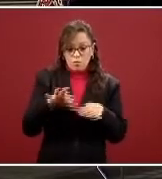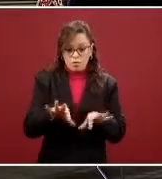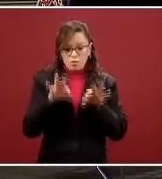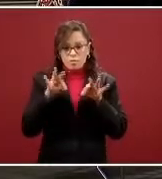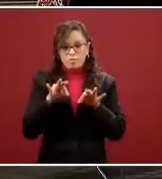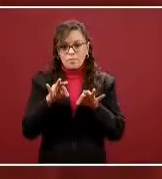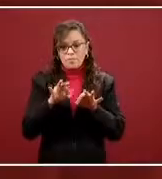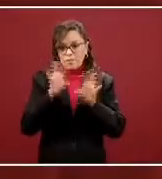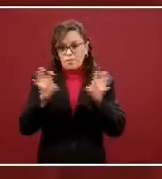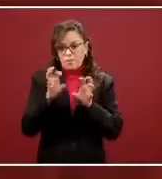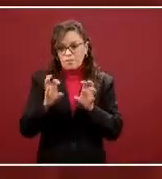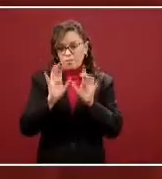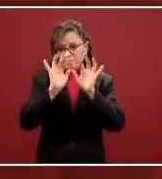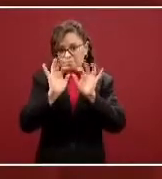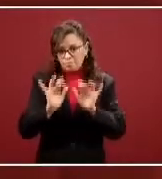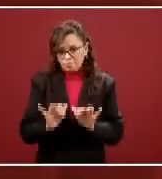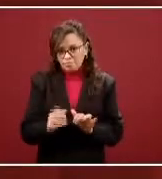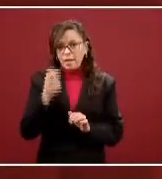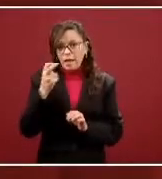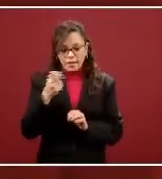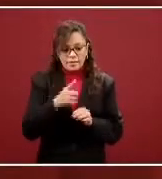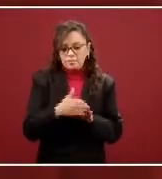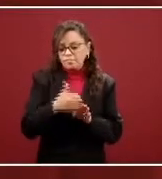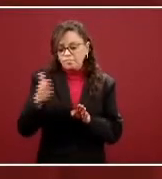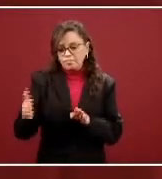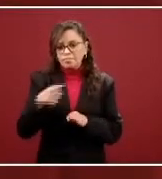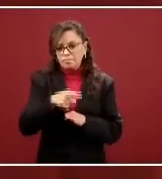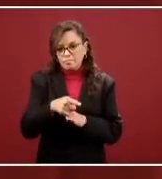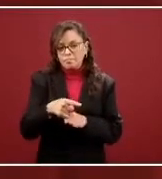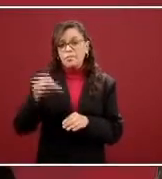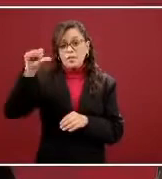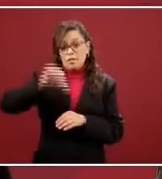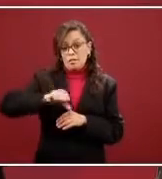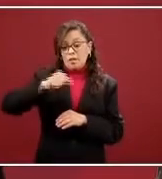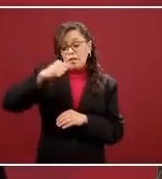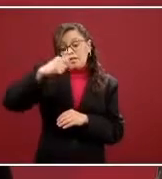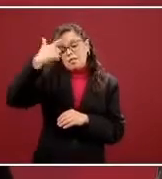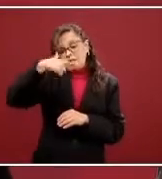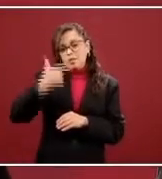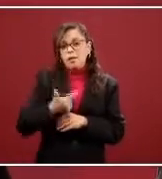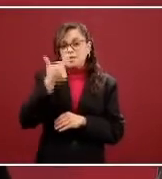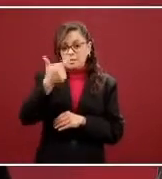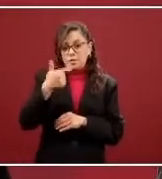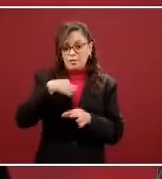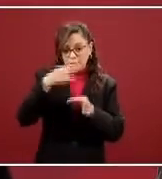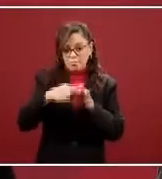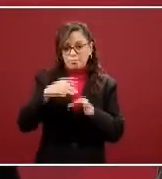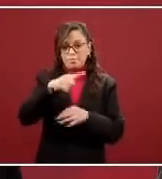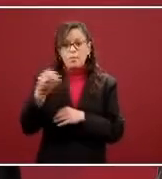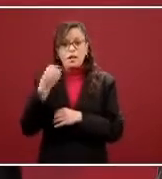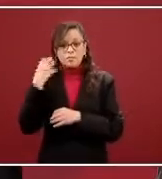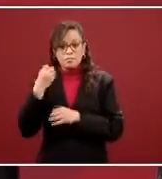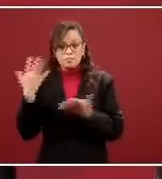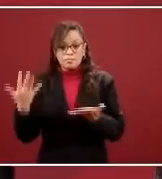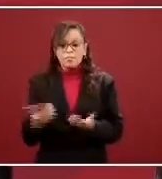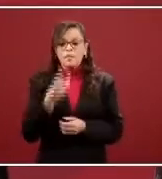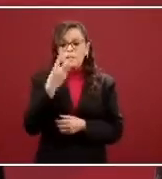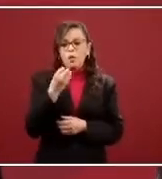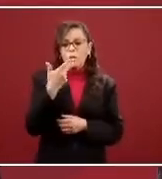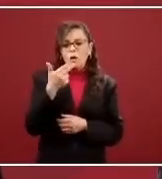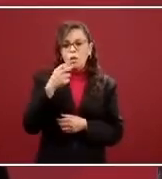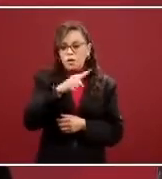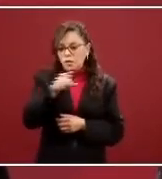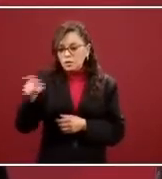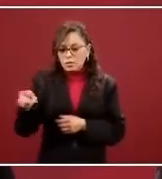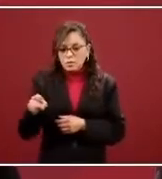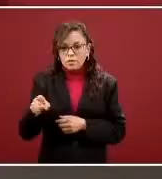y llegamos con ustedes a las 7 de la noche, el tiempo que pasó de esas 3-4 horas de que se realizó el corte pudiera nuevamente haber